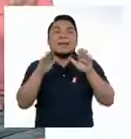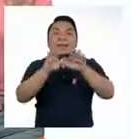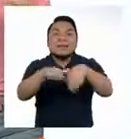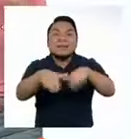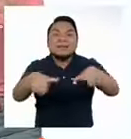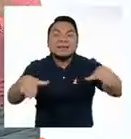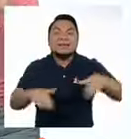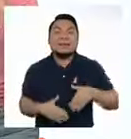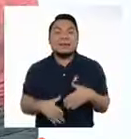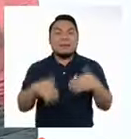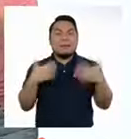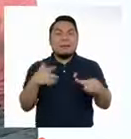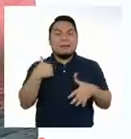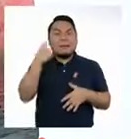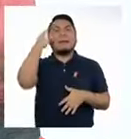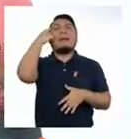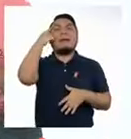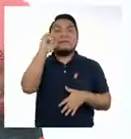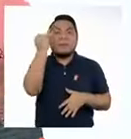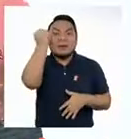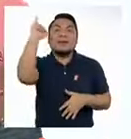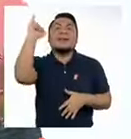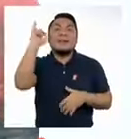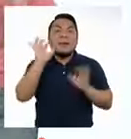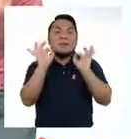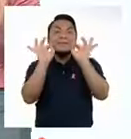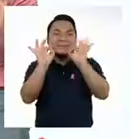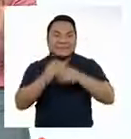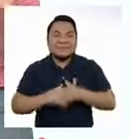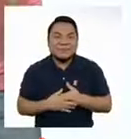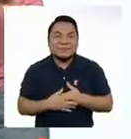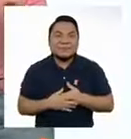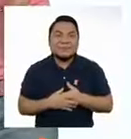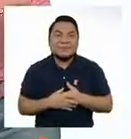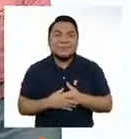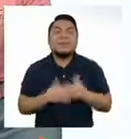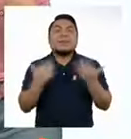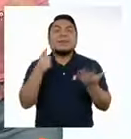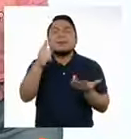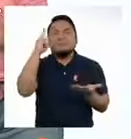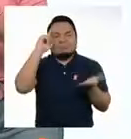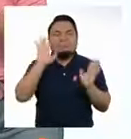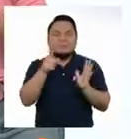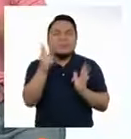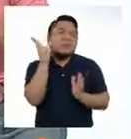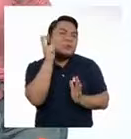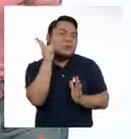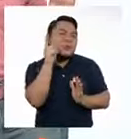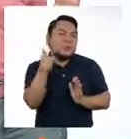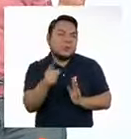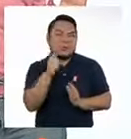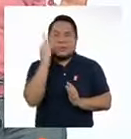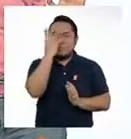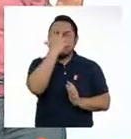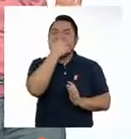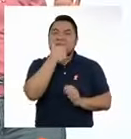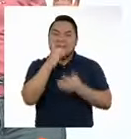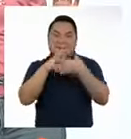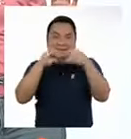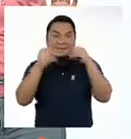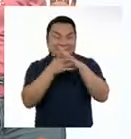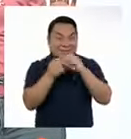¡Niñas y niños! ¡Se me ha ocurrido una idea fantástica! ¿Qué les parece si escuchamos una linda